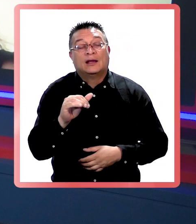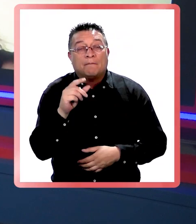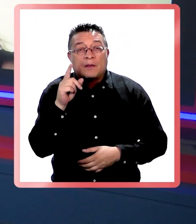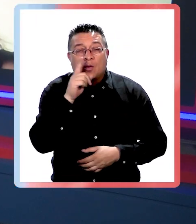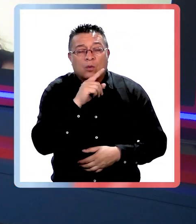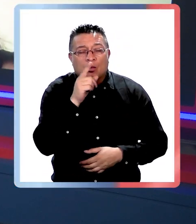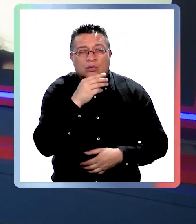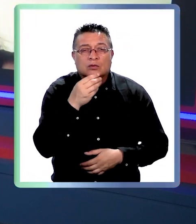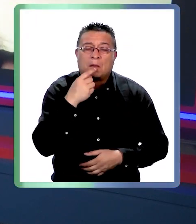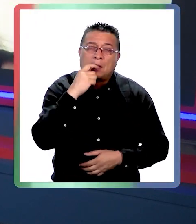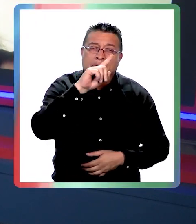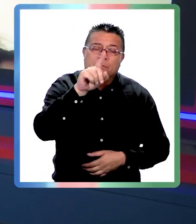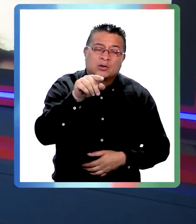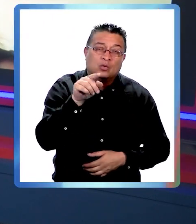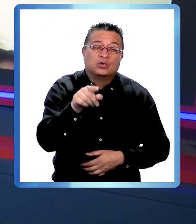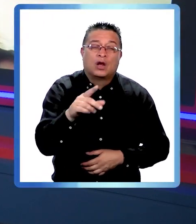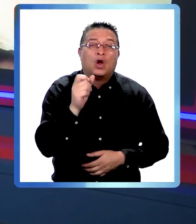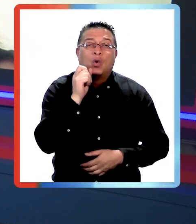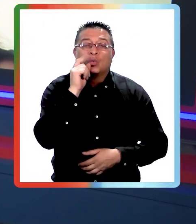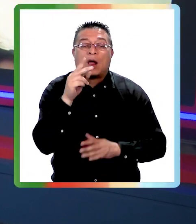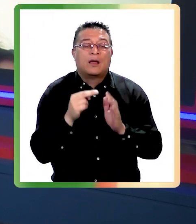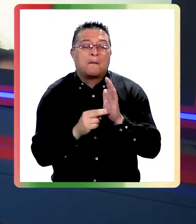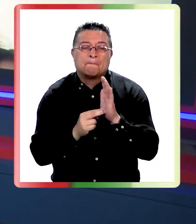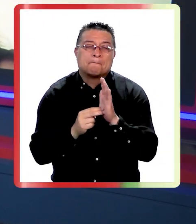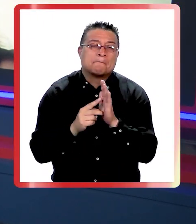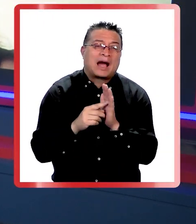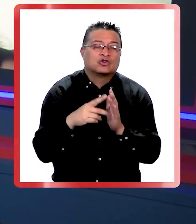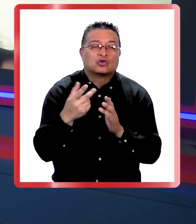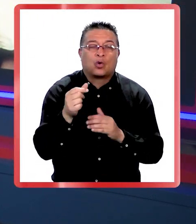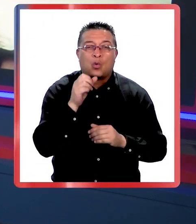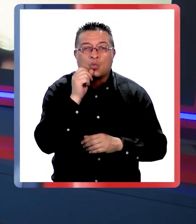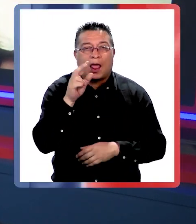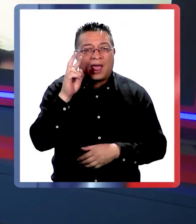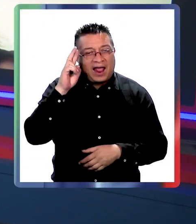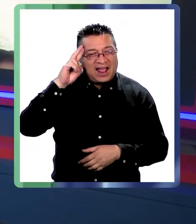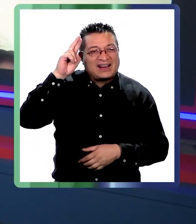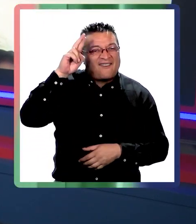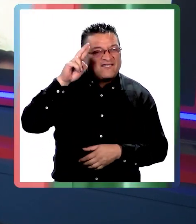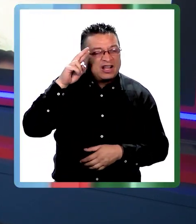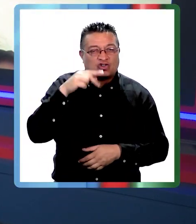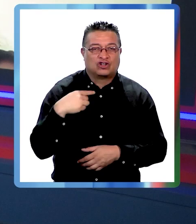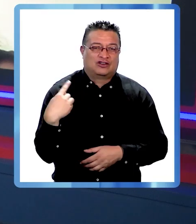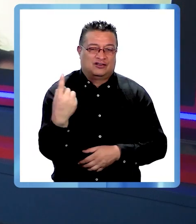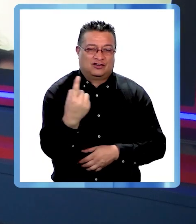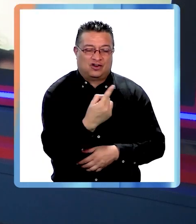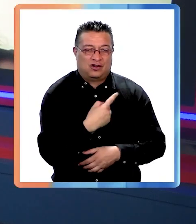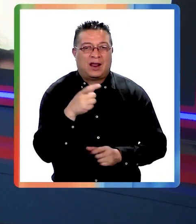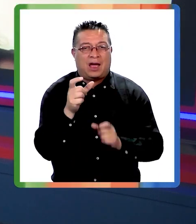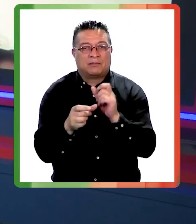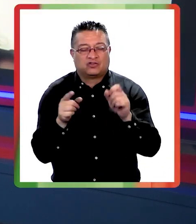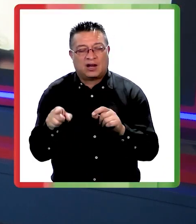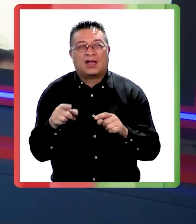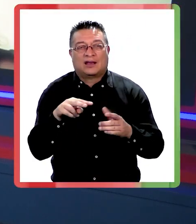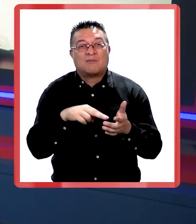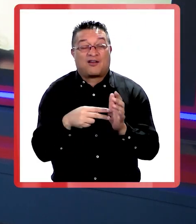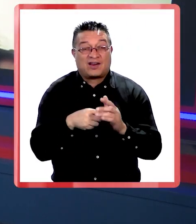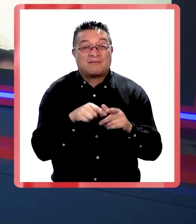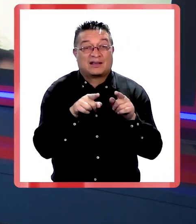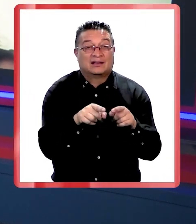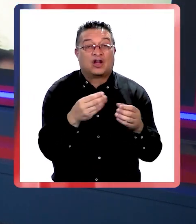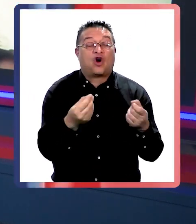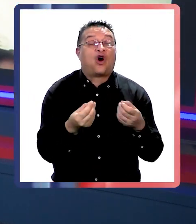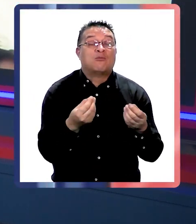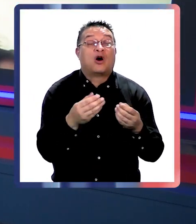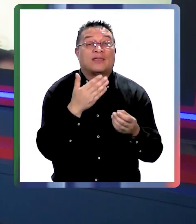ir cerrando, ¿cuál es el paso siguiente? ¿Cuál es la reflexión que debemos hacer como ciudadanos frente a esta